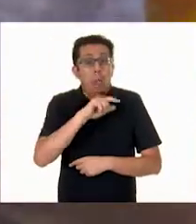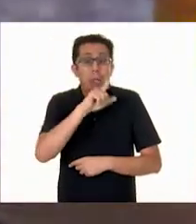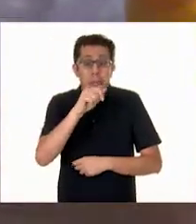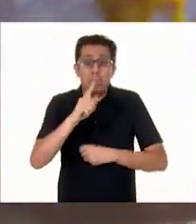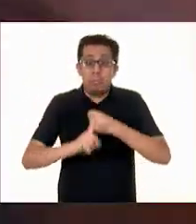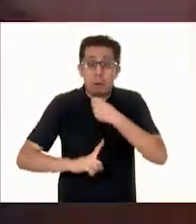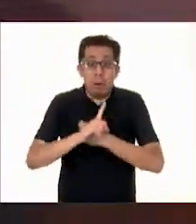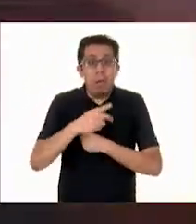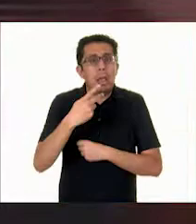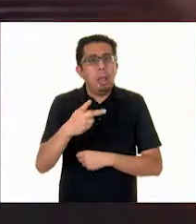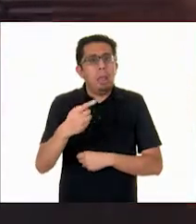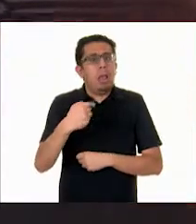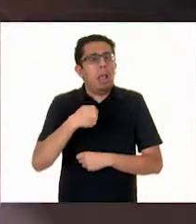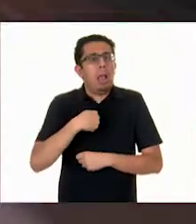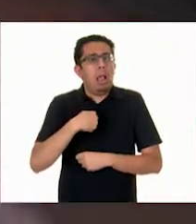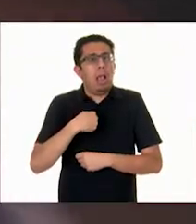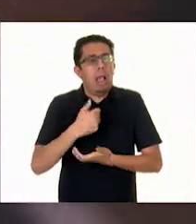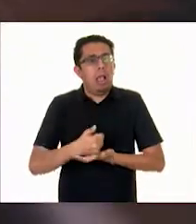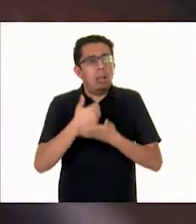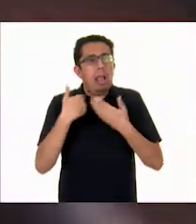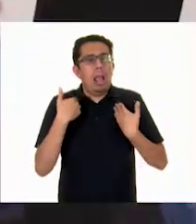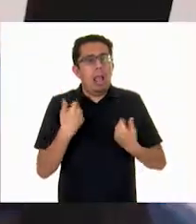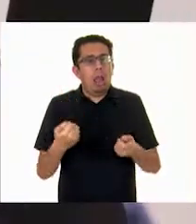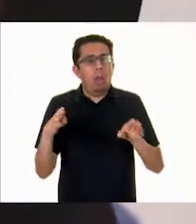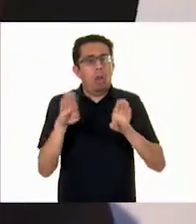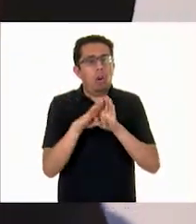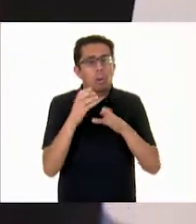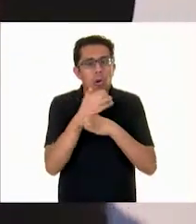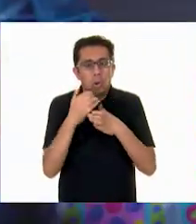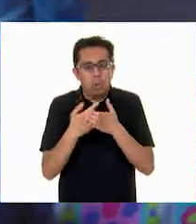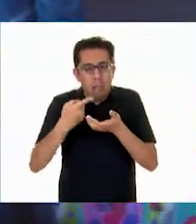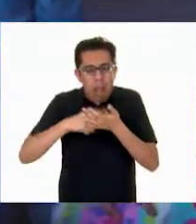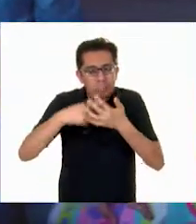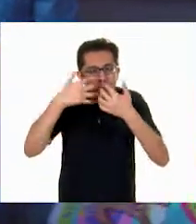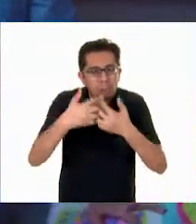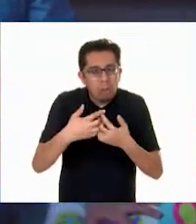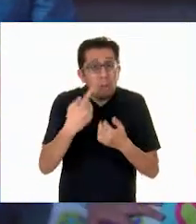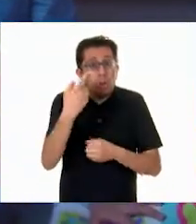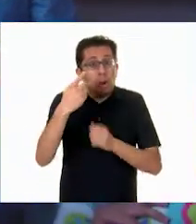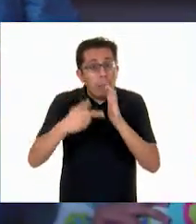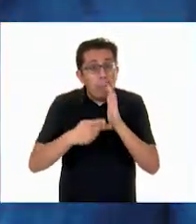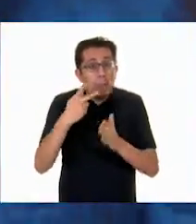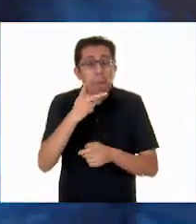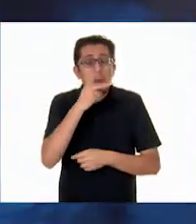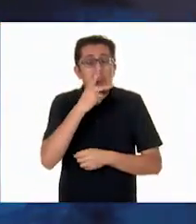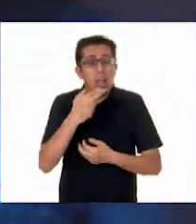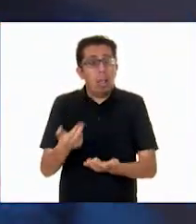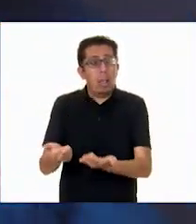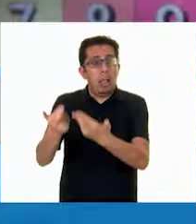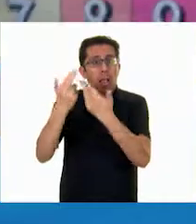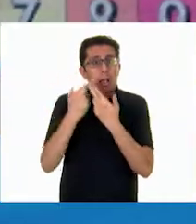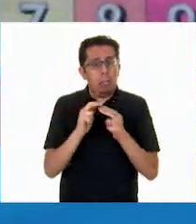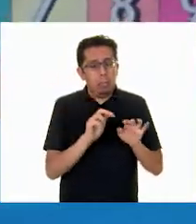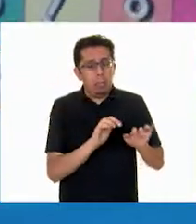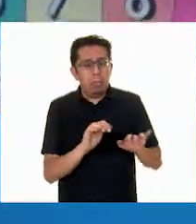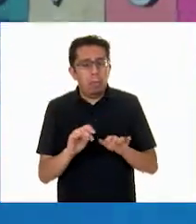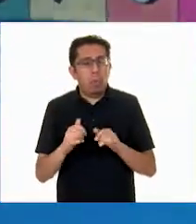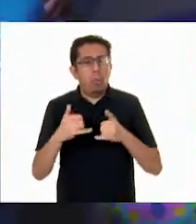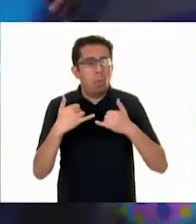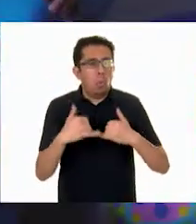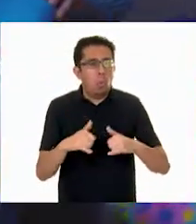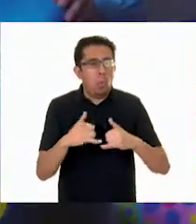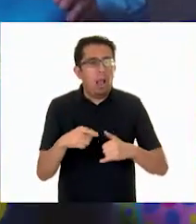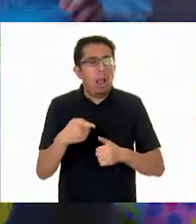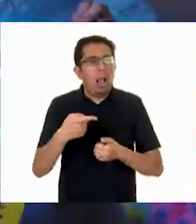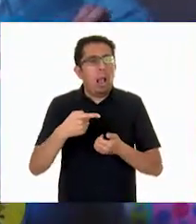gato, pero a mí me hizo entender cómo funcionan las cosas. Un día mi papá me regaló un pianito de juguete con